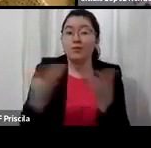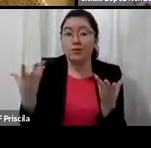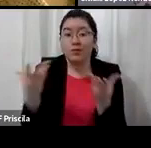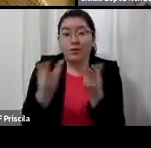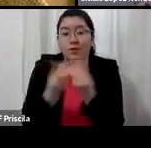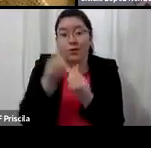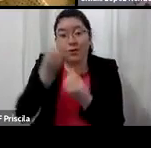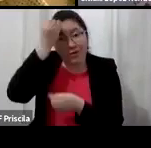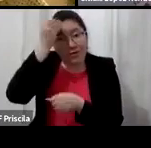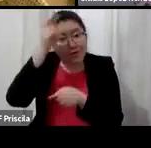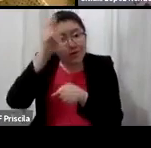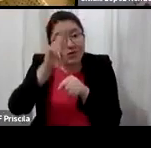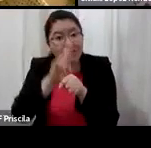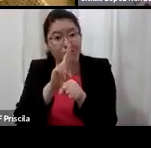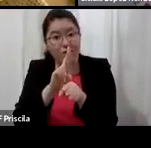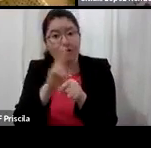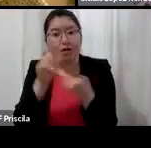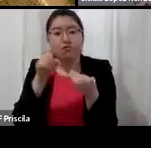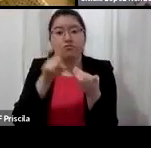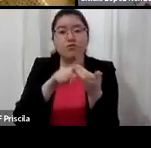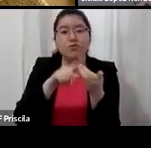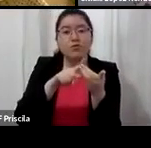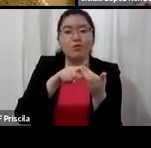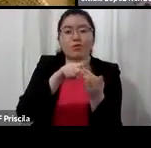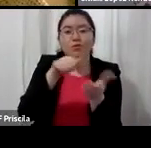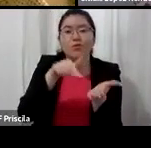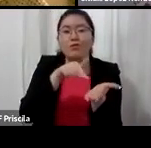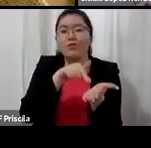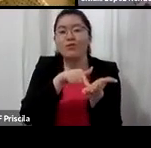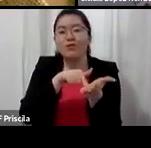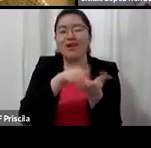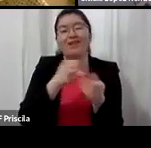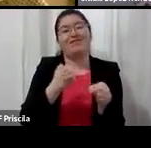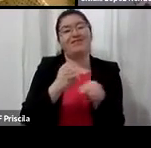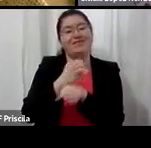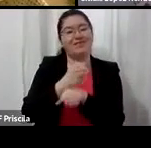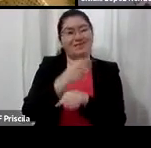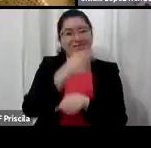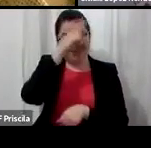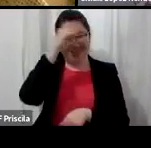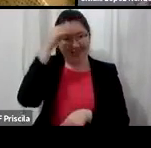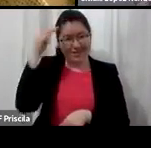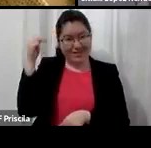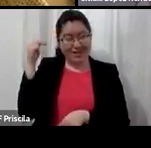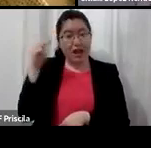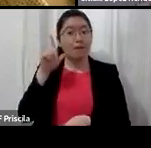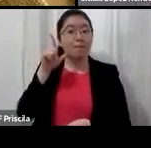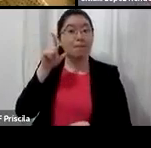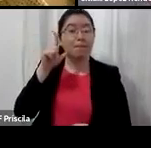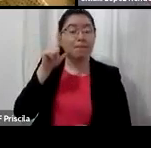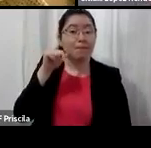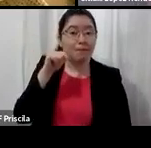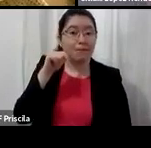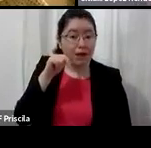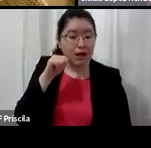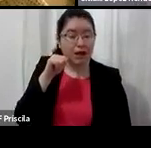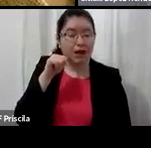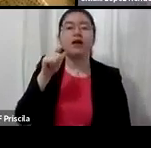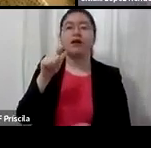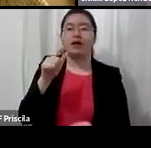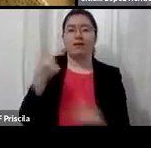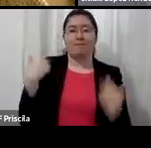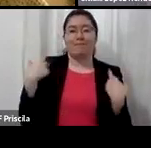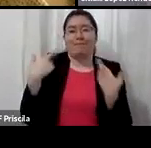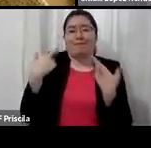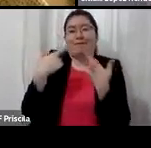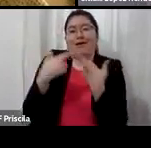en el estado de Nayarit. Y trabajamos mañana martes con docentes y trabajamos con OTP el jueves y